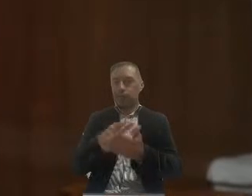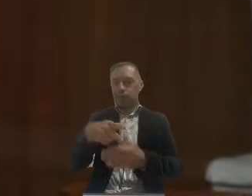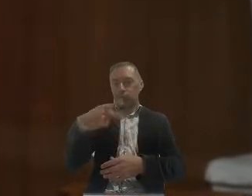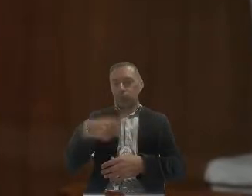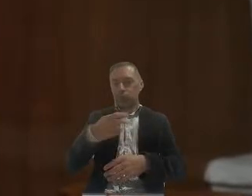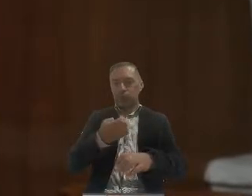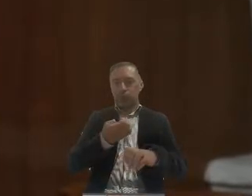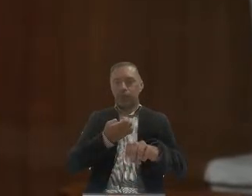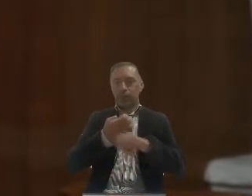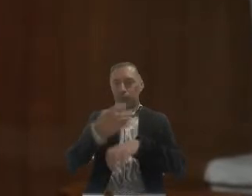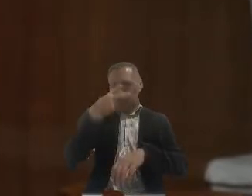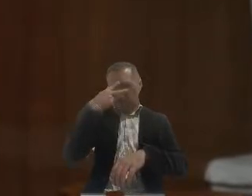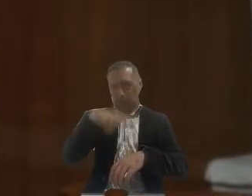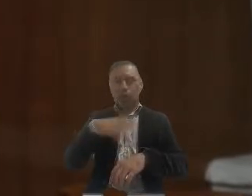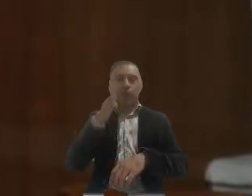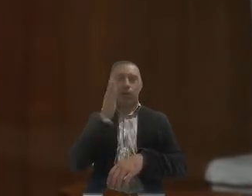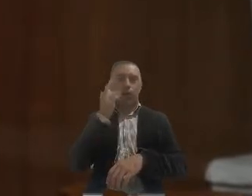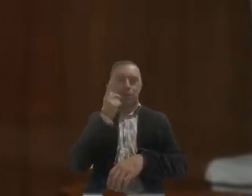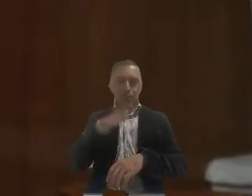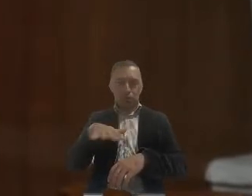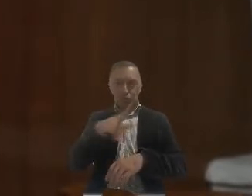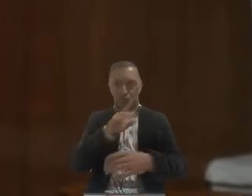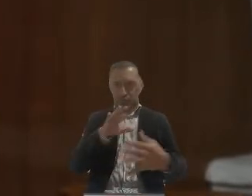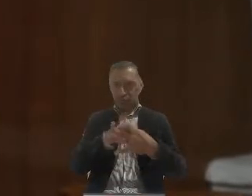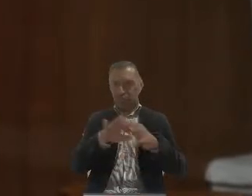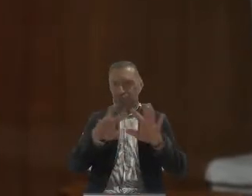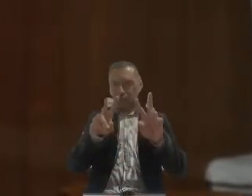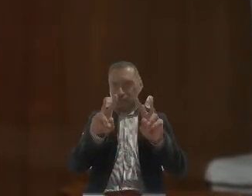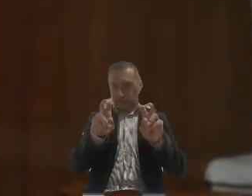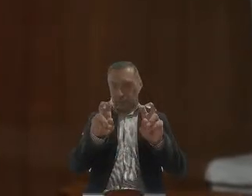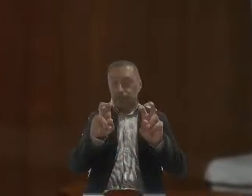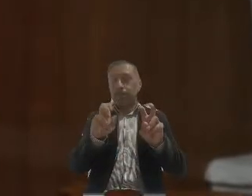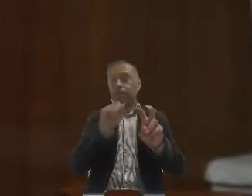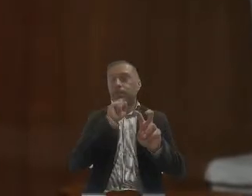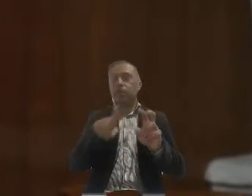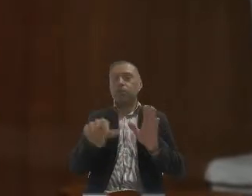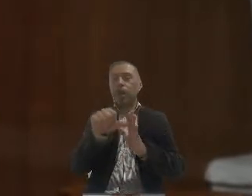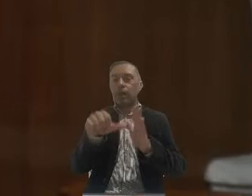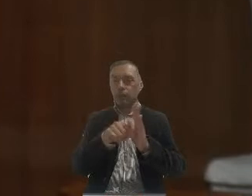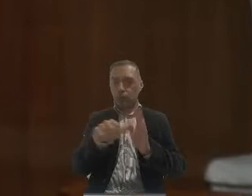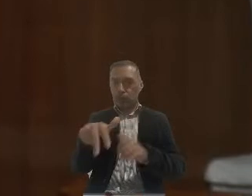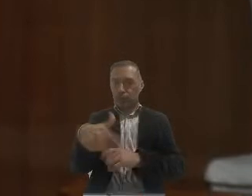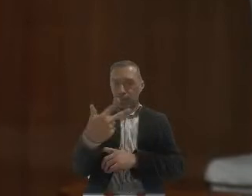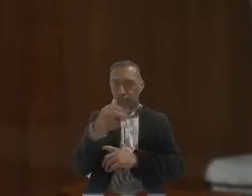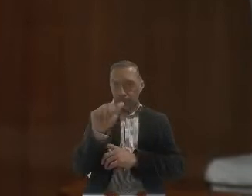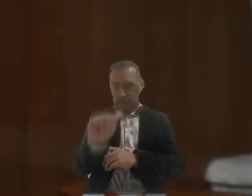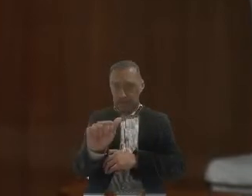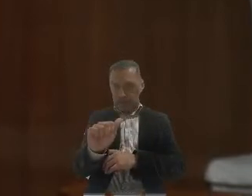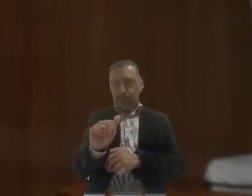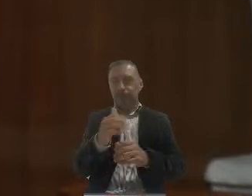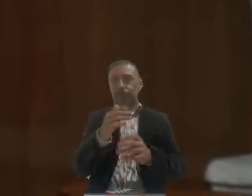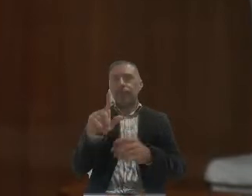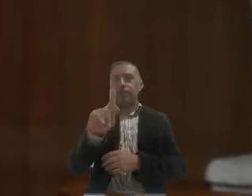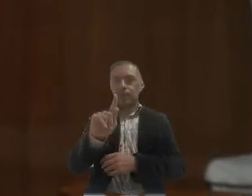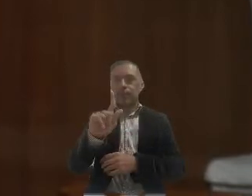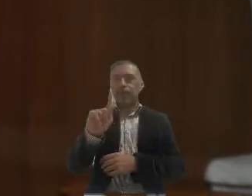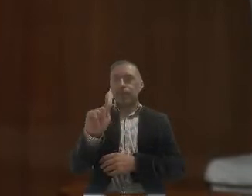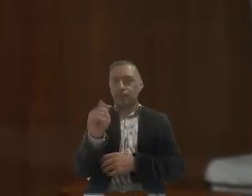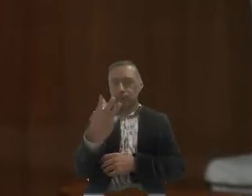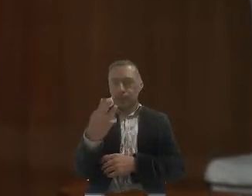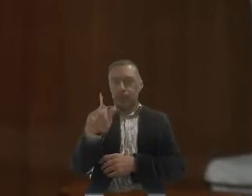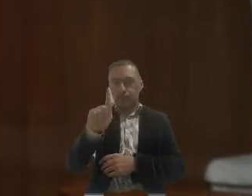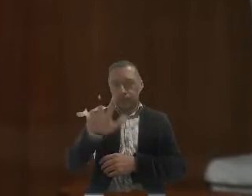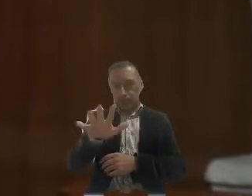del Estado Libre y Soberano de México, en relación con lo establecido en los artículos 13A, 70, 73,